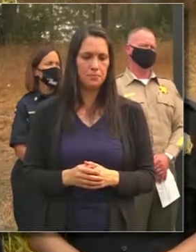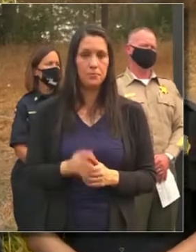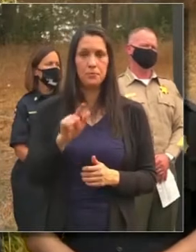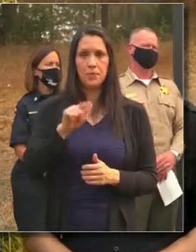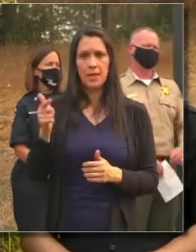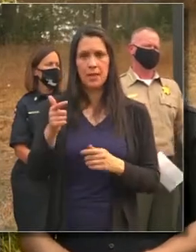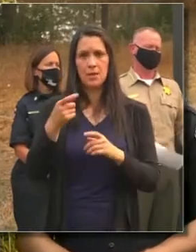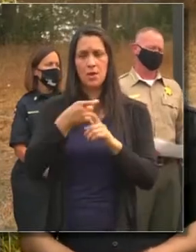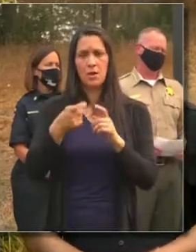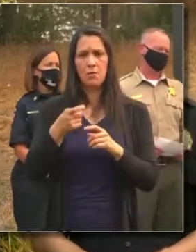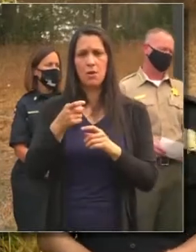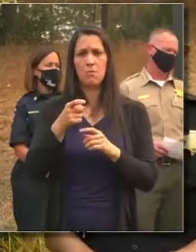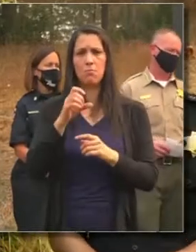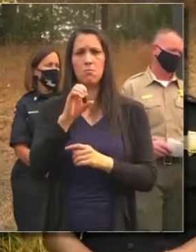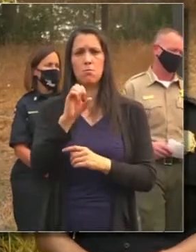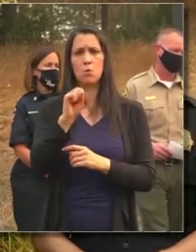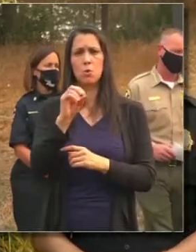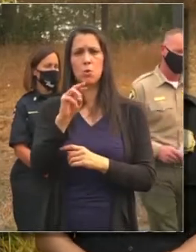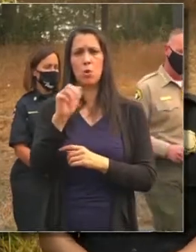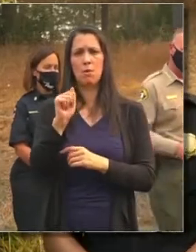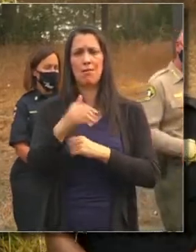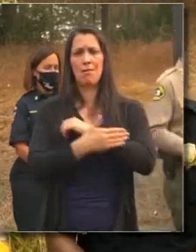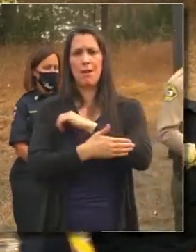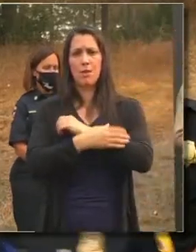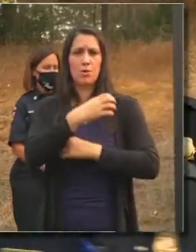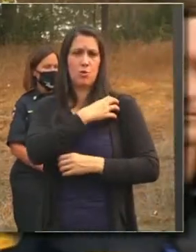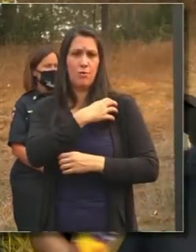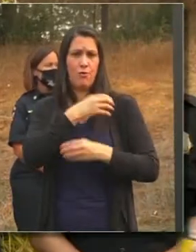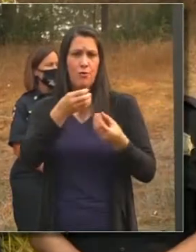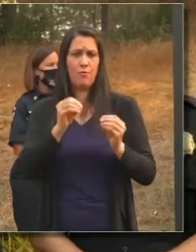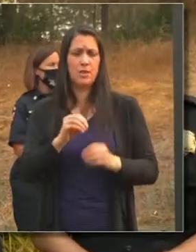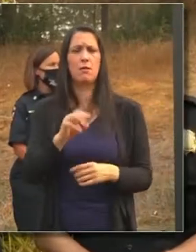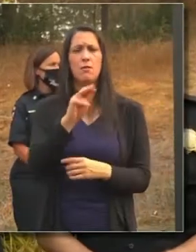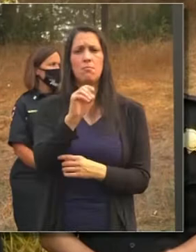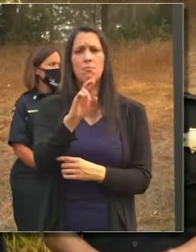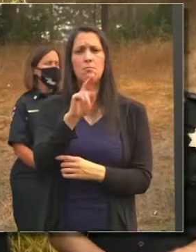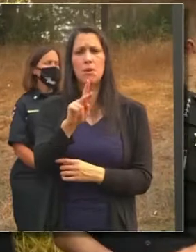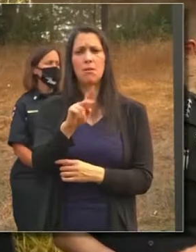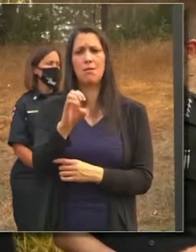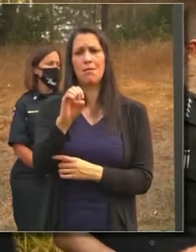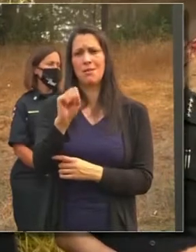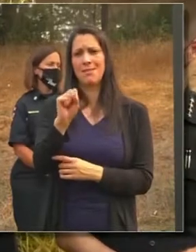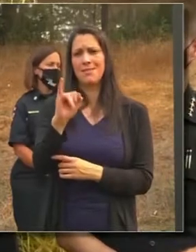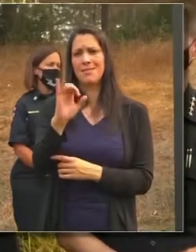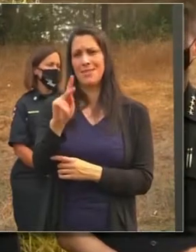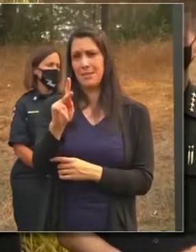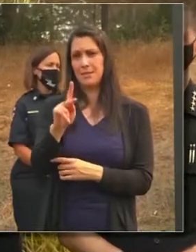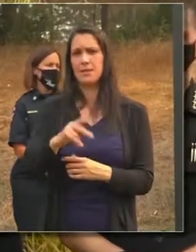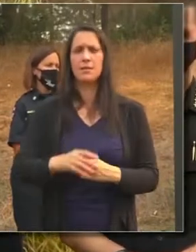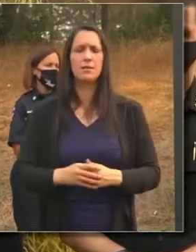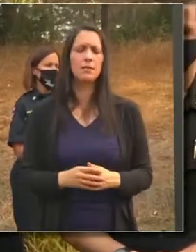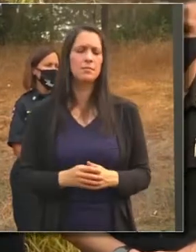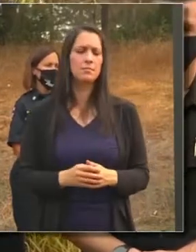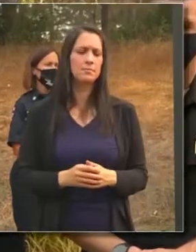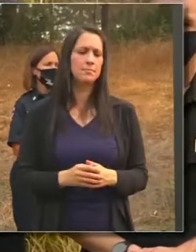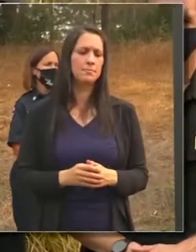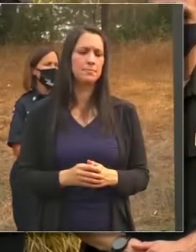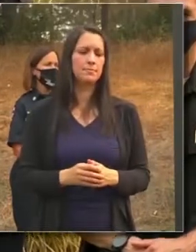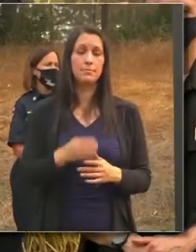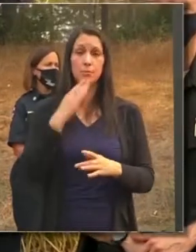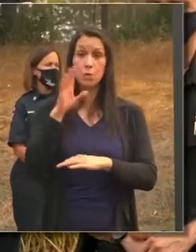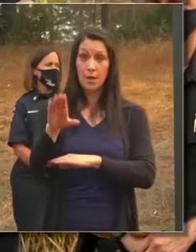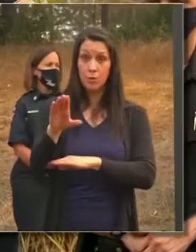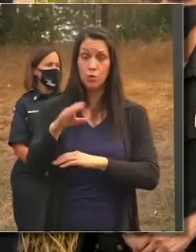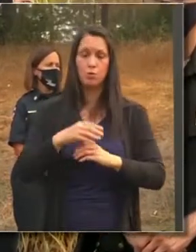hablando a continuación del oficial de la oficina del alguacil del condado de sonoma aquí está el jefe